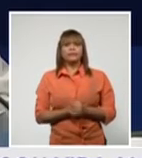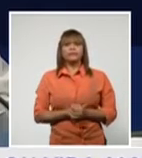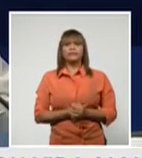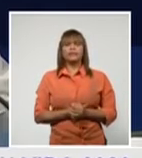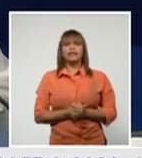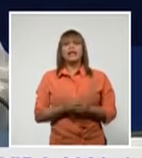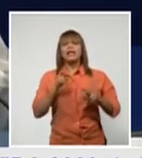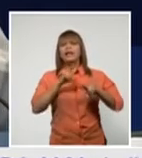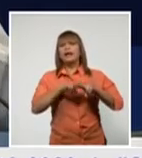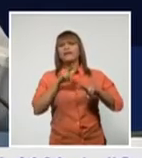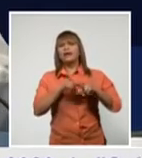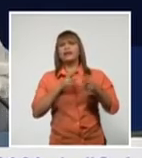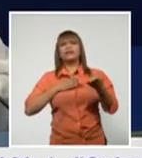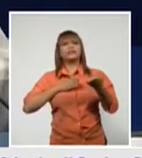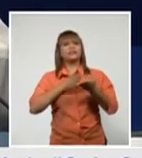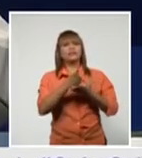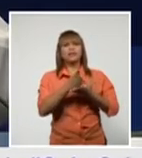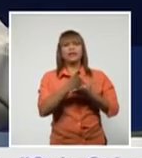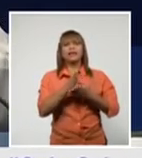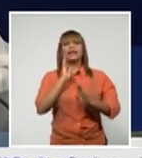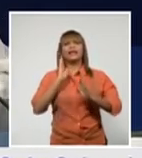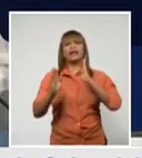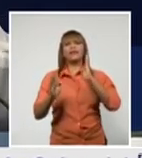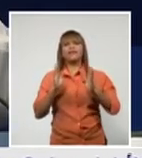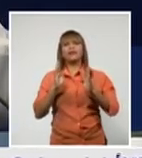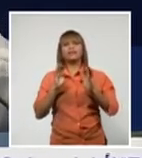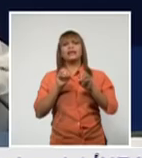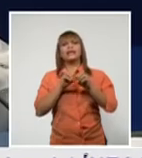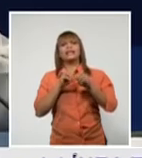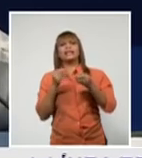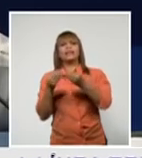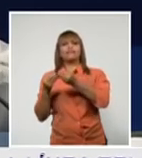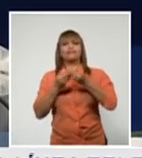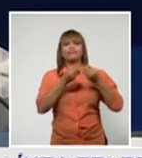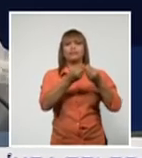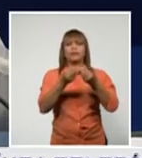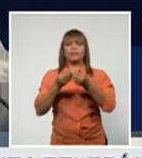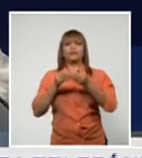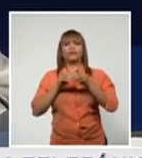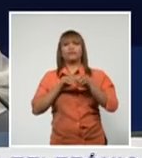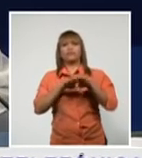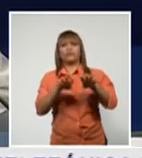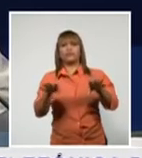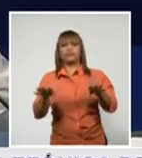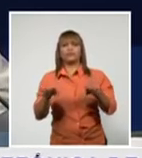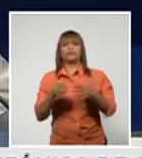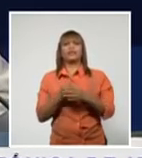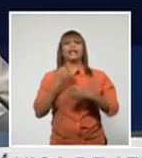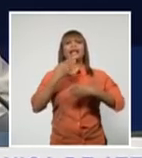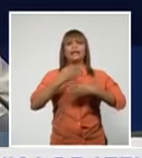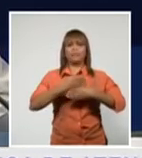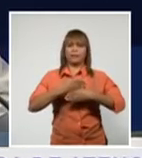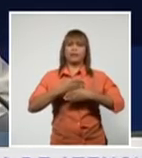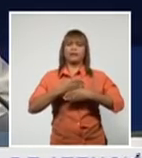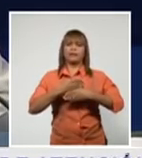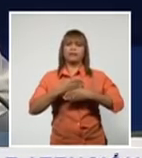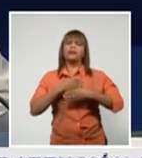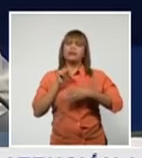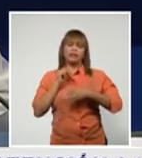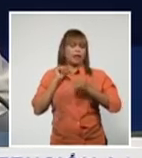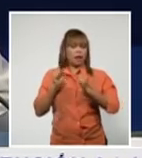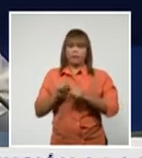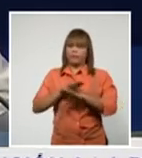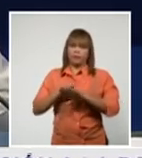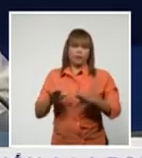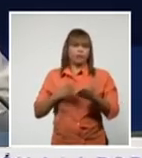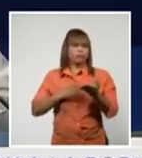se mantiene en la fase de transmisión autóctona limitada, que es la que nos encontramos. Lo